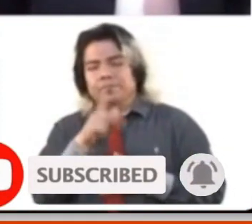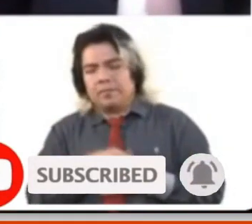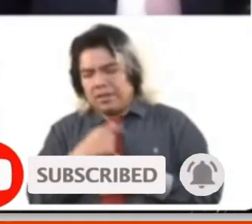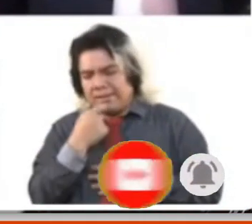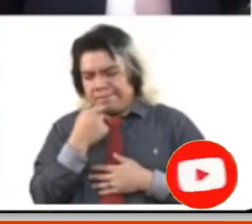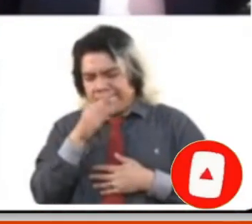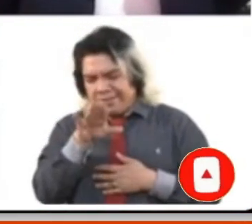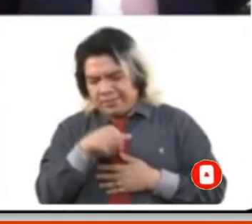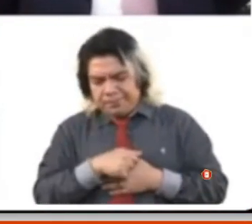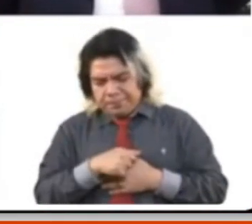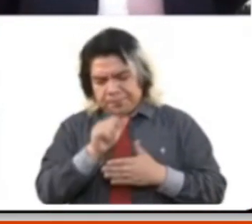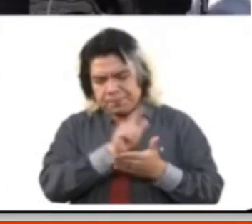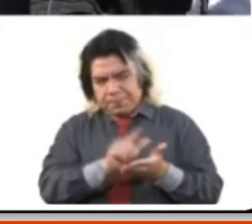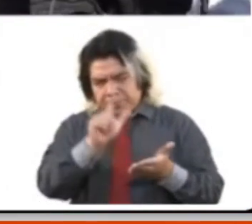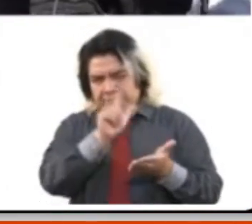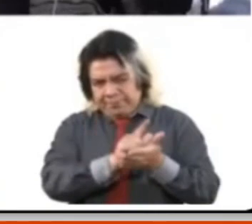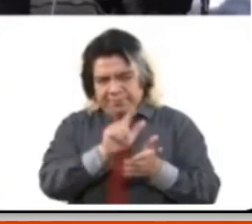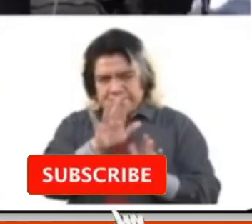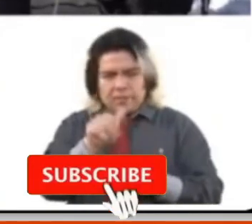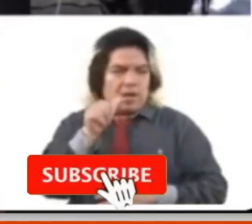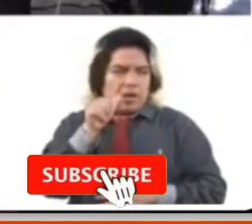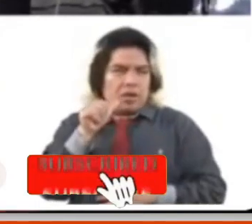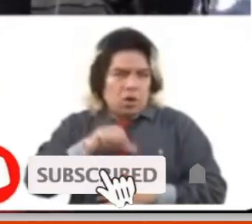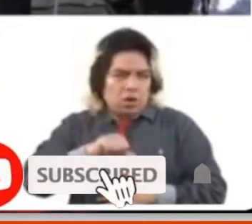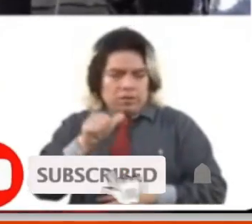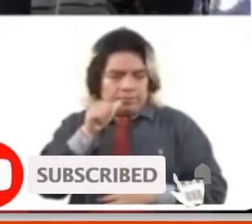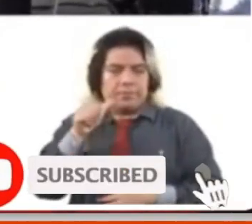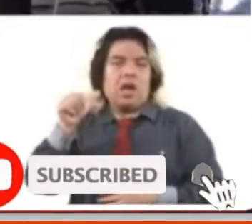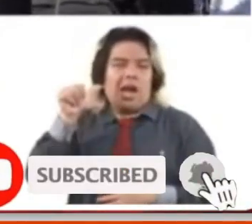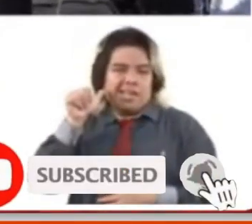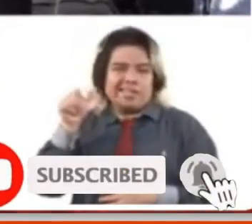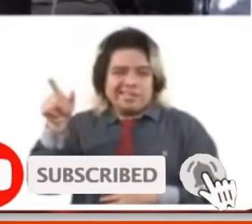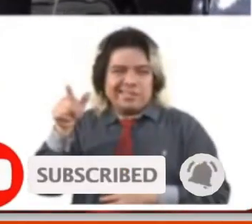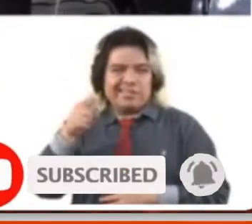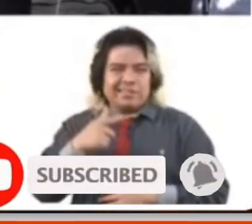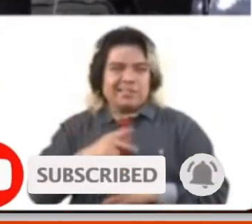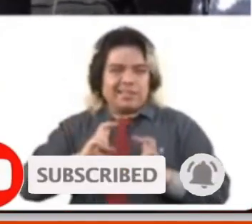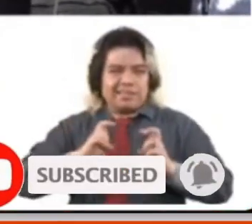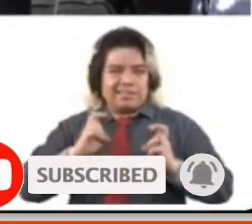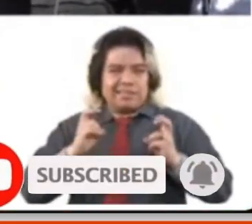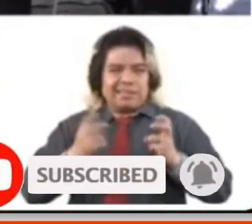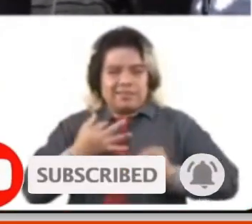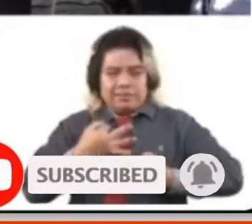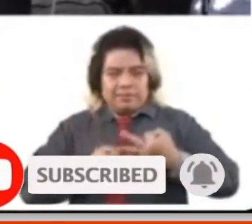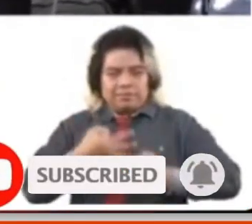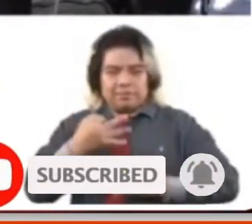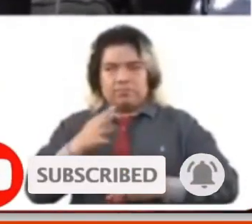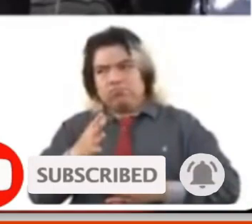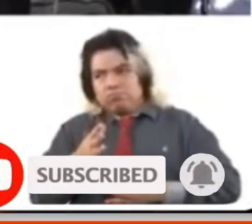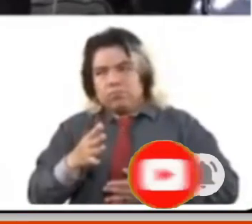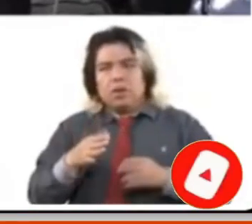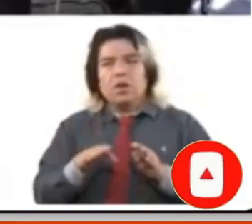de acciones legales, hoy, bueno, el día de ayer el tribunal pues ya le emite una, no sé si que